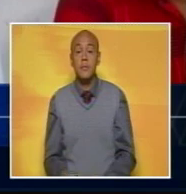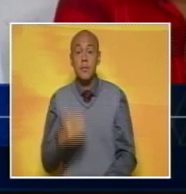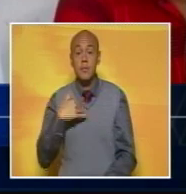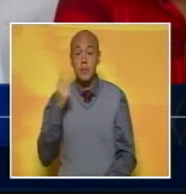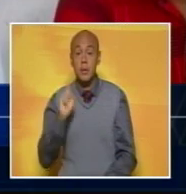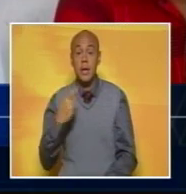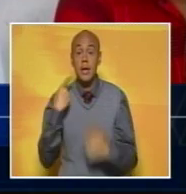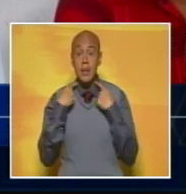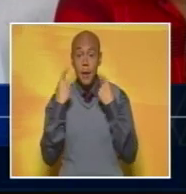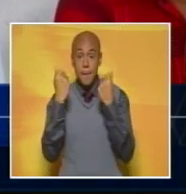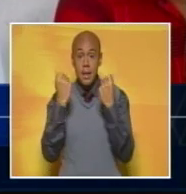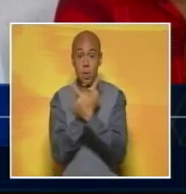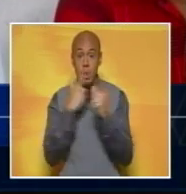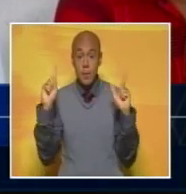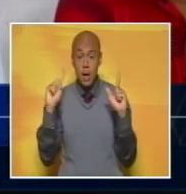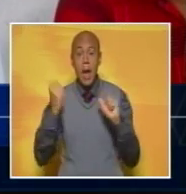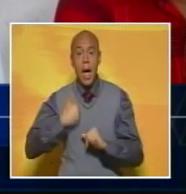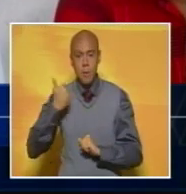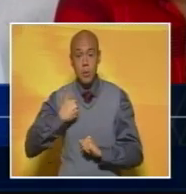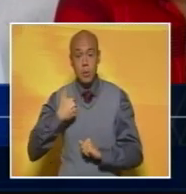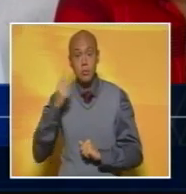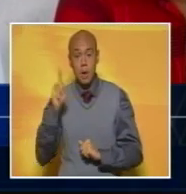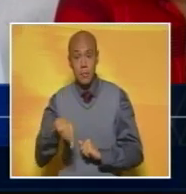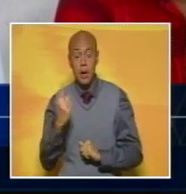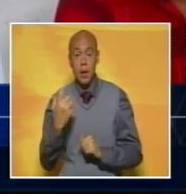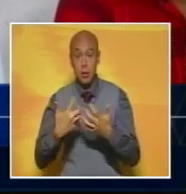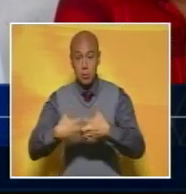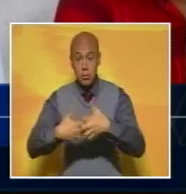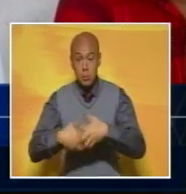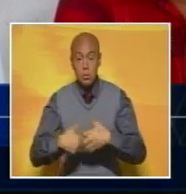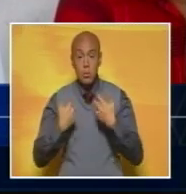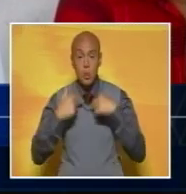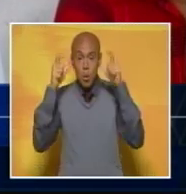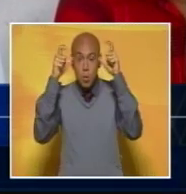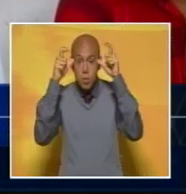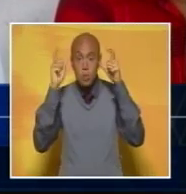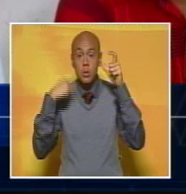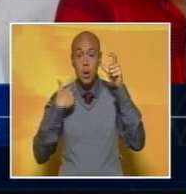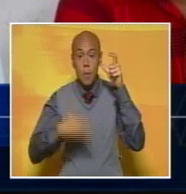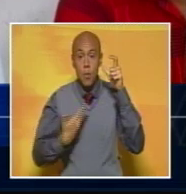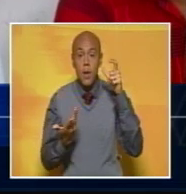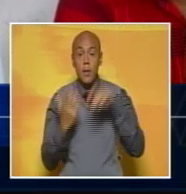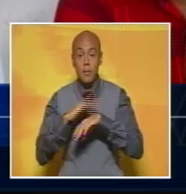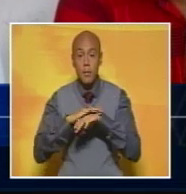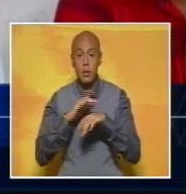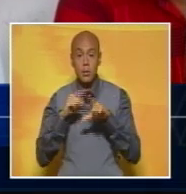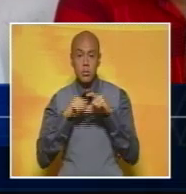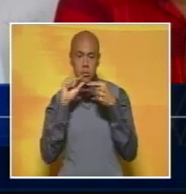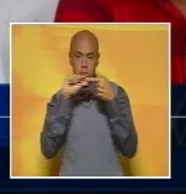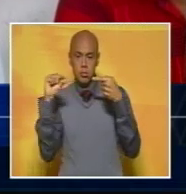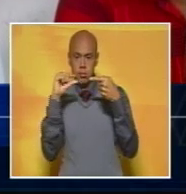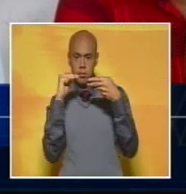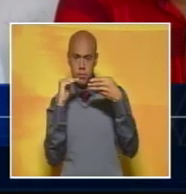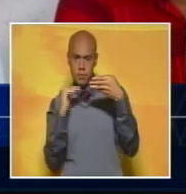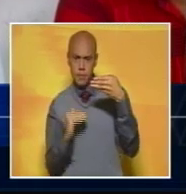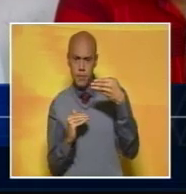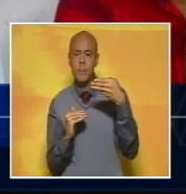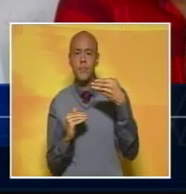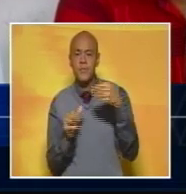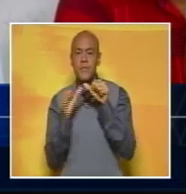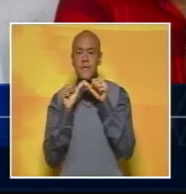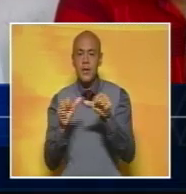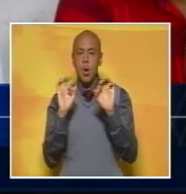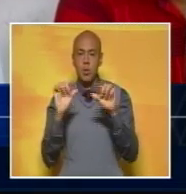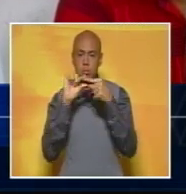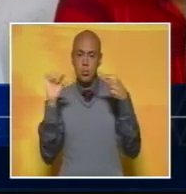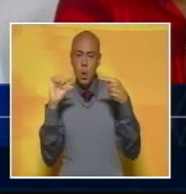de los precios nos favorece también a nosotros porque ya podemos tener una estructura de costo estable y saber a